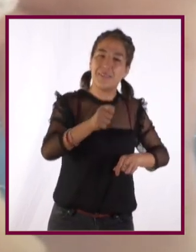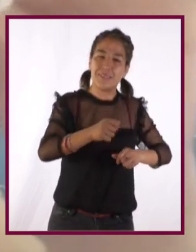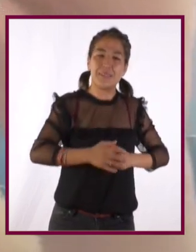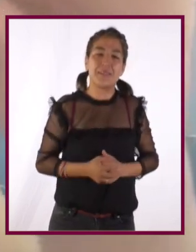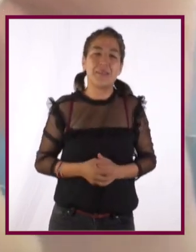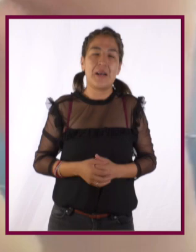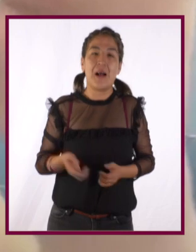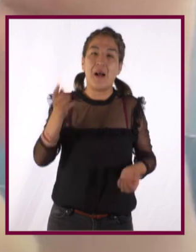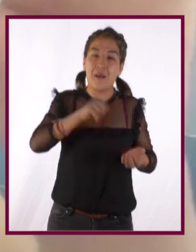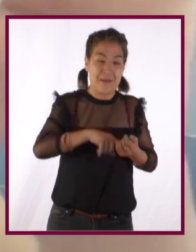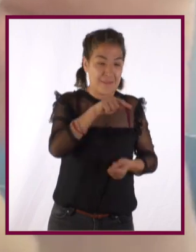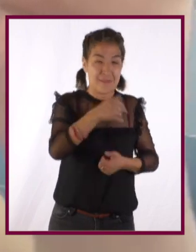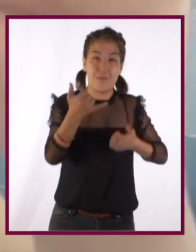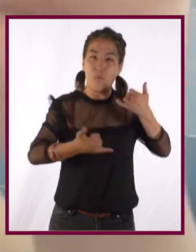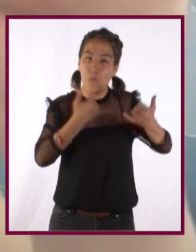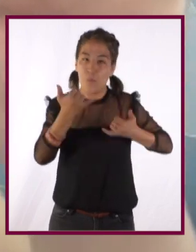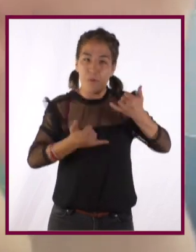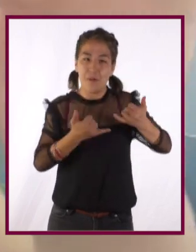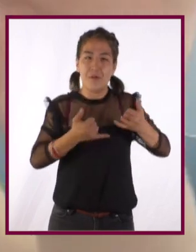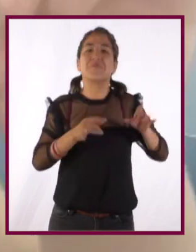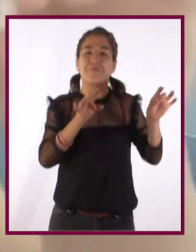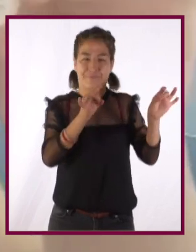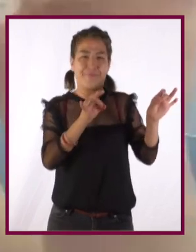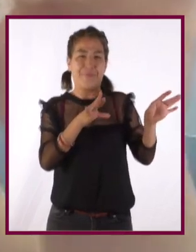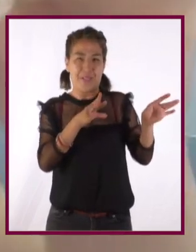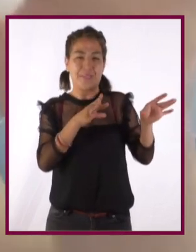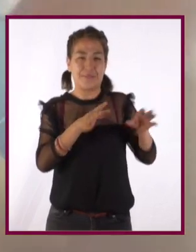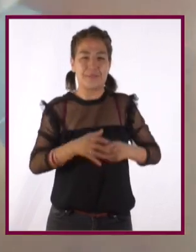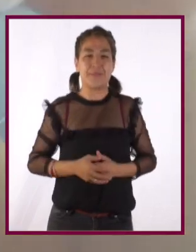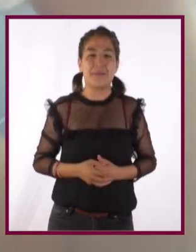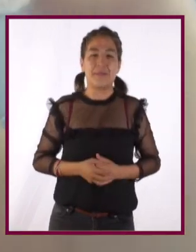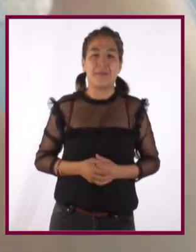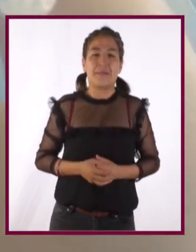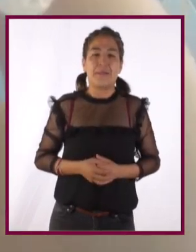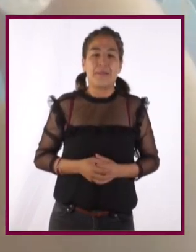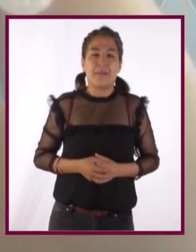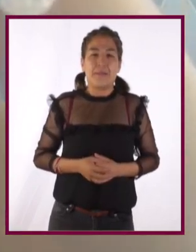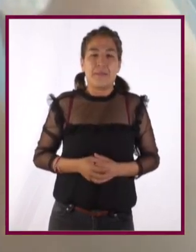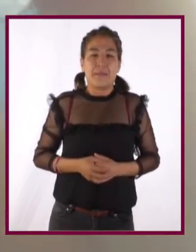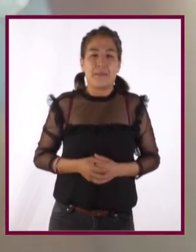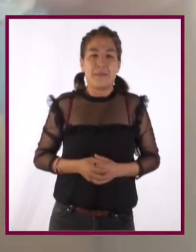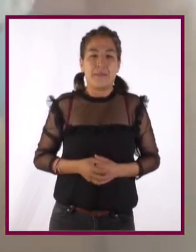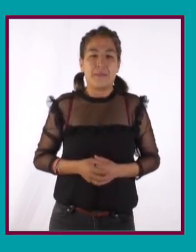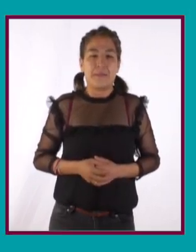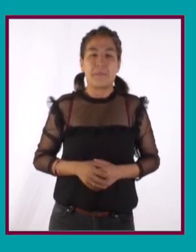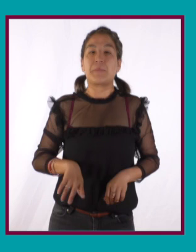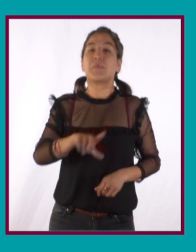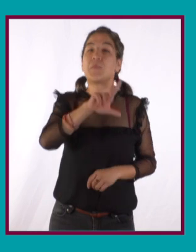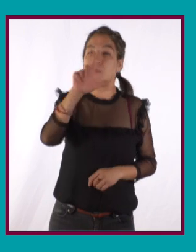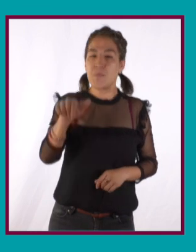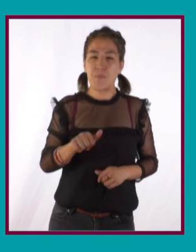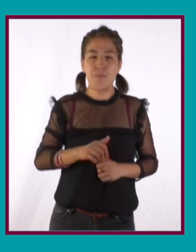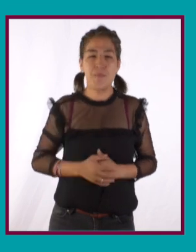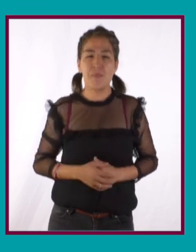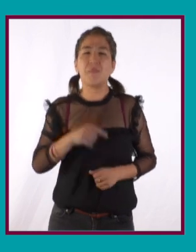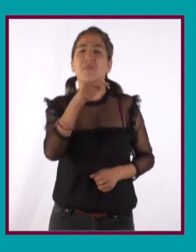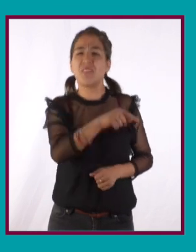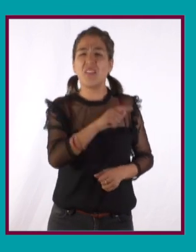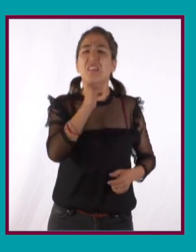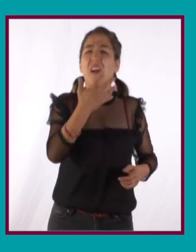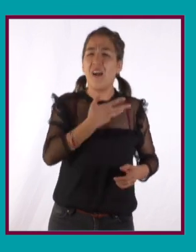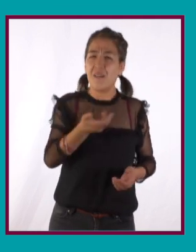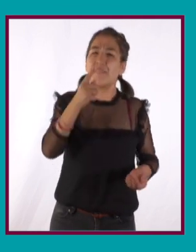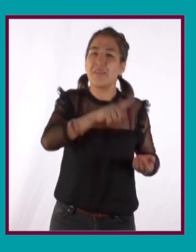de movimientos en el juego, entonces voy a poner una flechita de este punto a este punto. Y entonces aquí